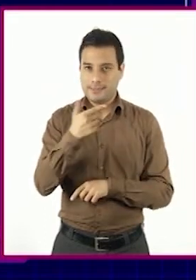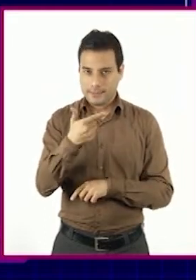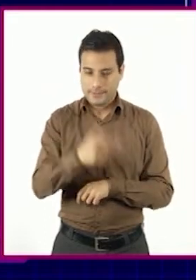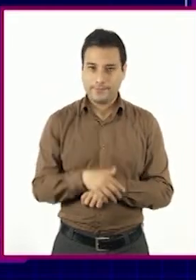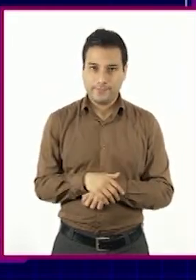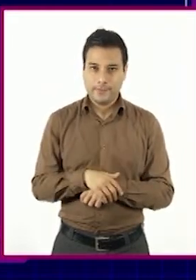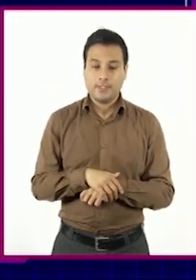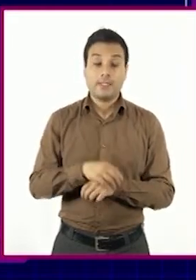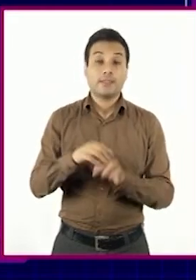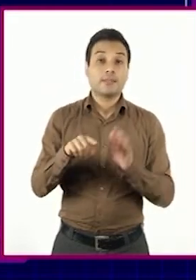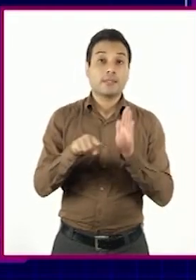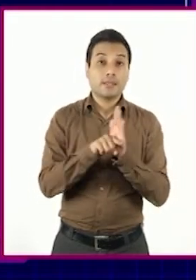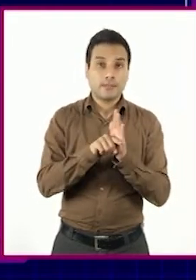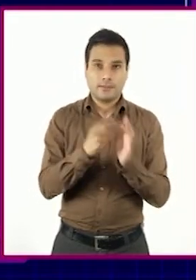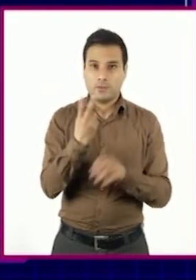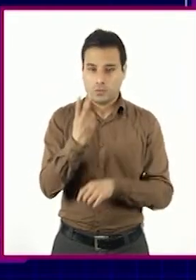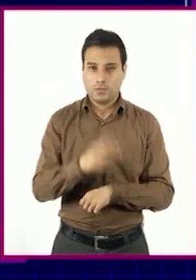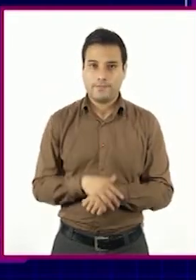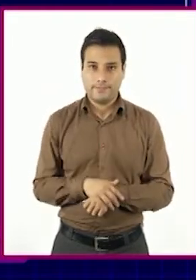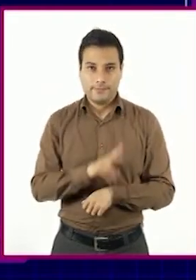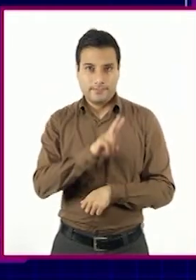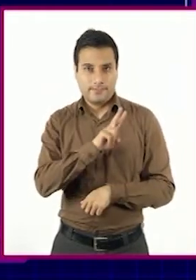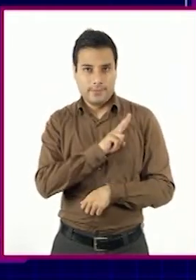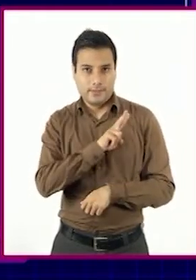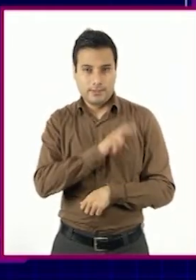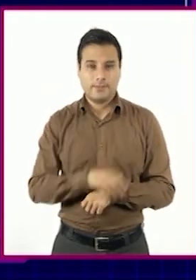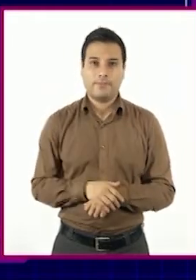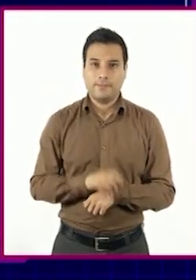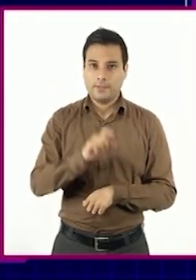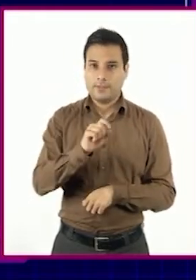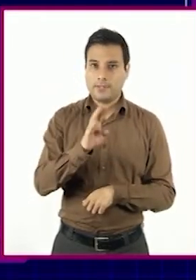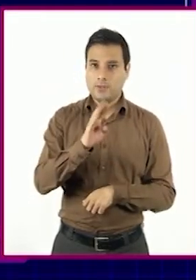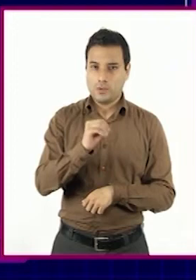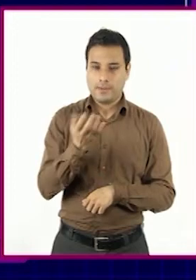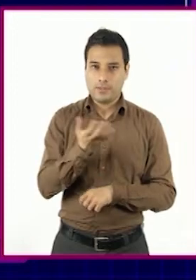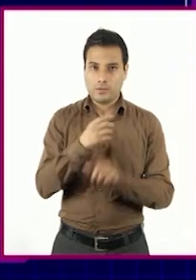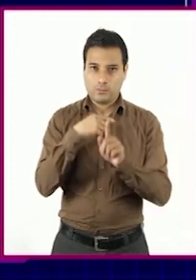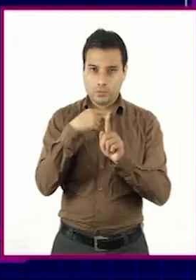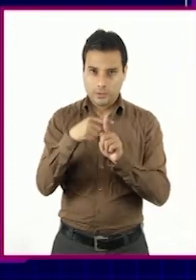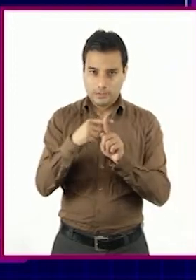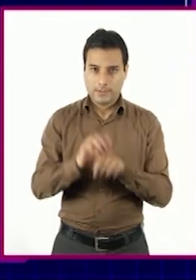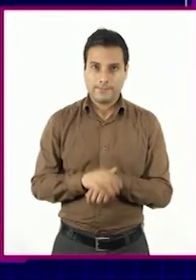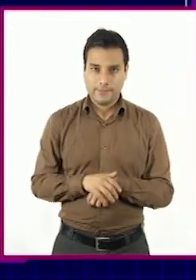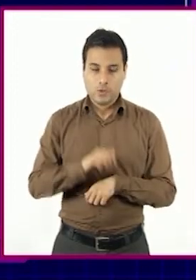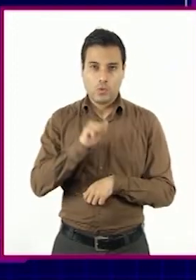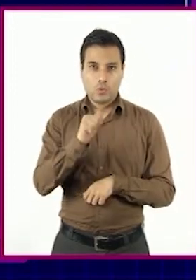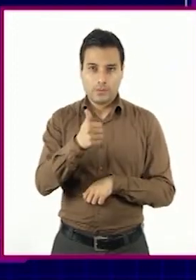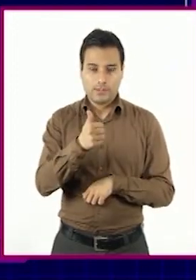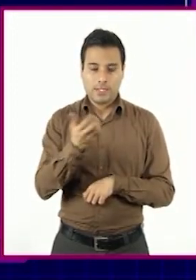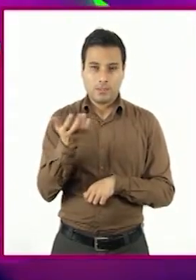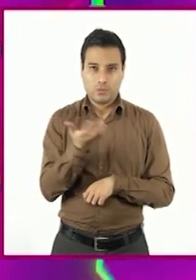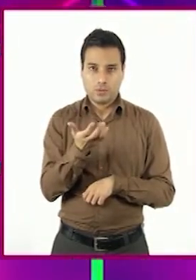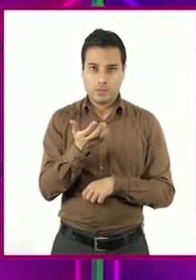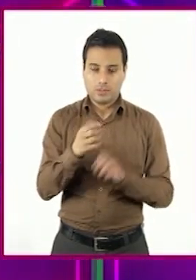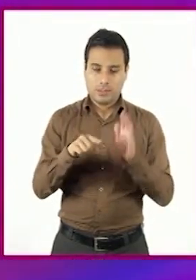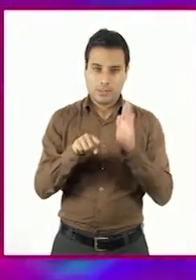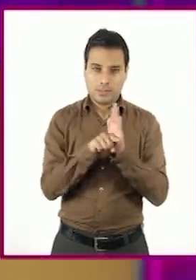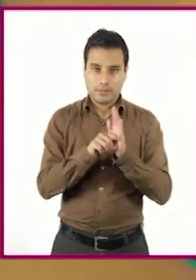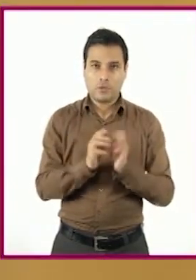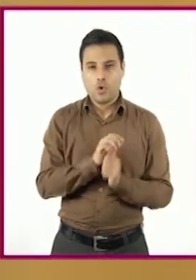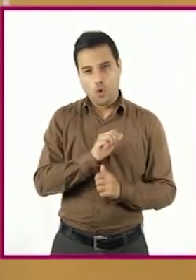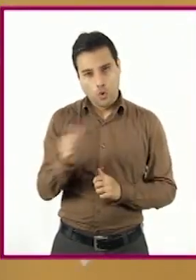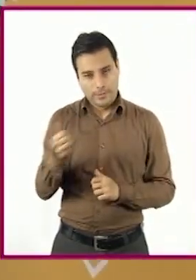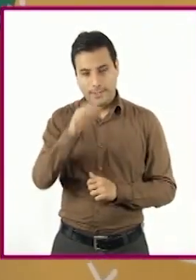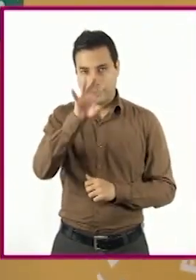y negativas 2. Vicente, 29 acciones positivas y 11 negativas. En otra tabla